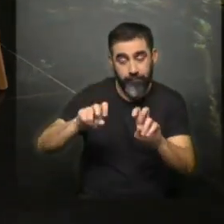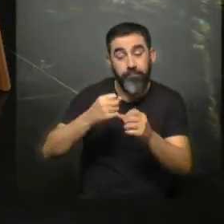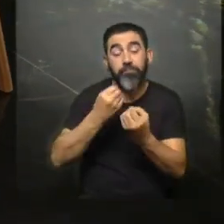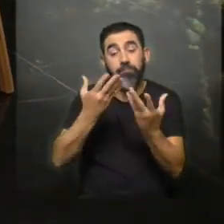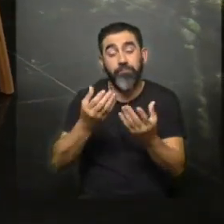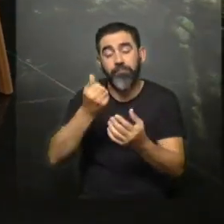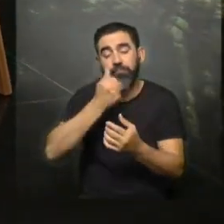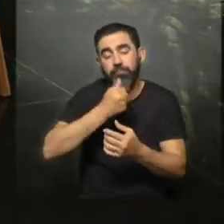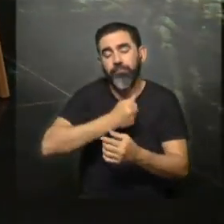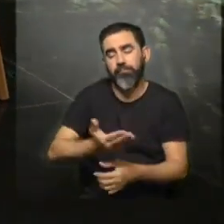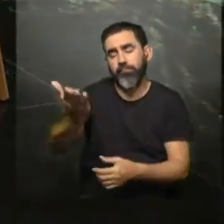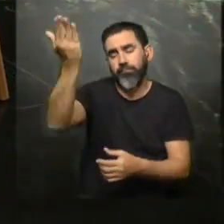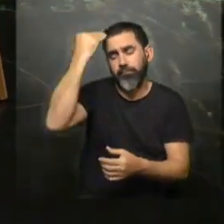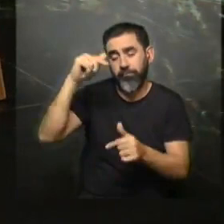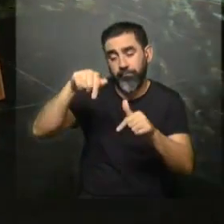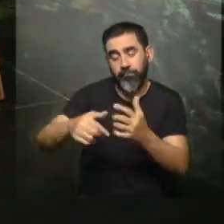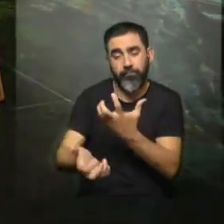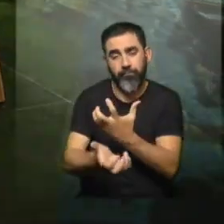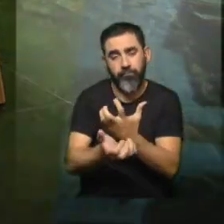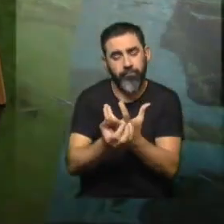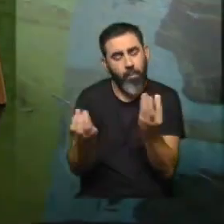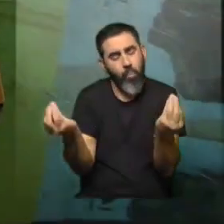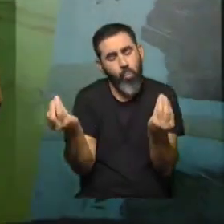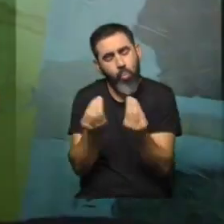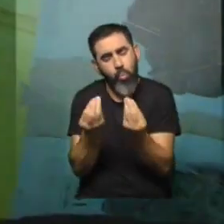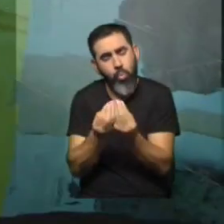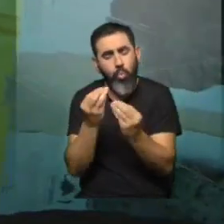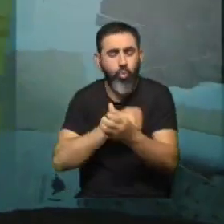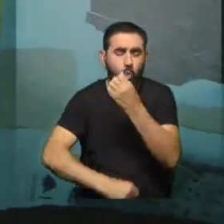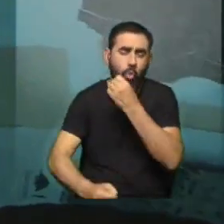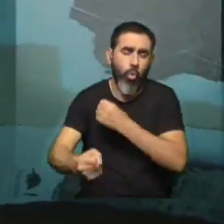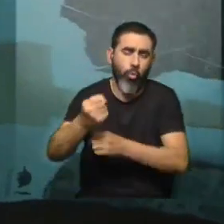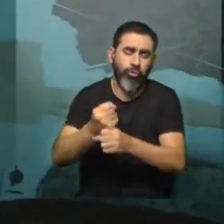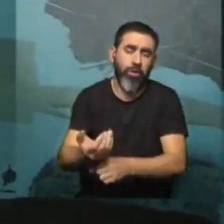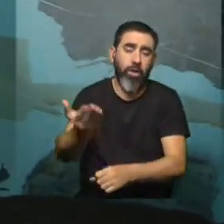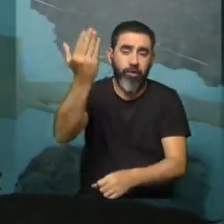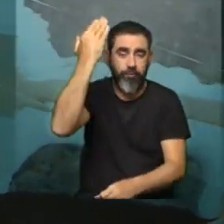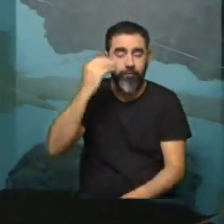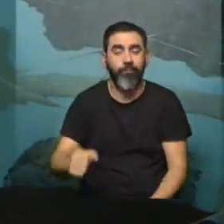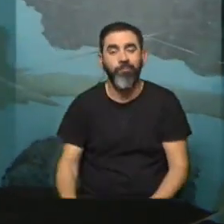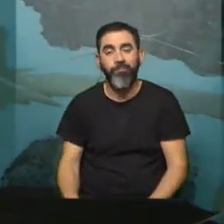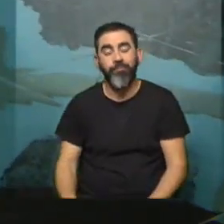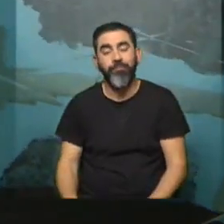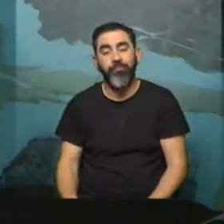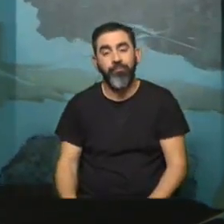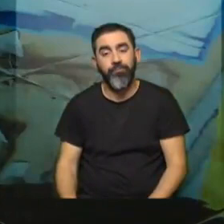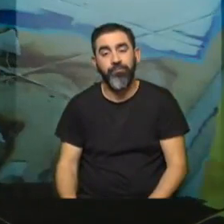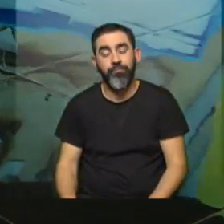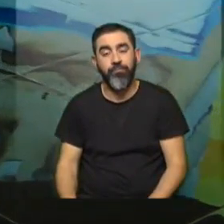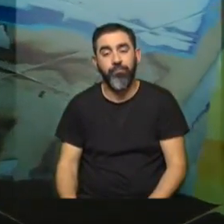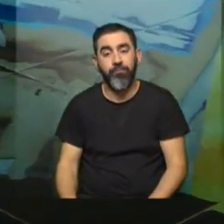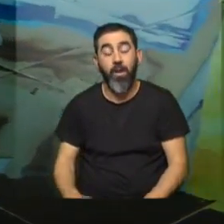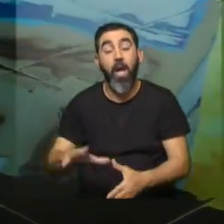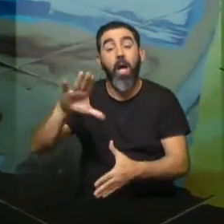la antigüedad del yacimiento era excesiva, de acuerdo a lo que se sabía en el momento como la presencia humana más antigua en